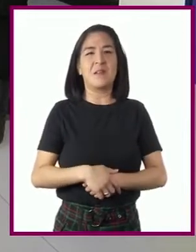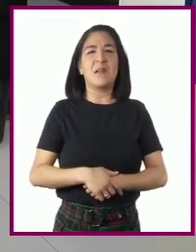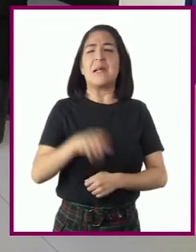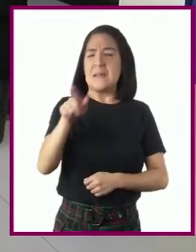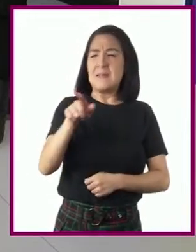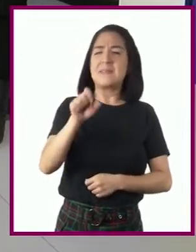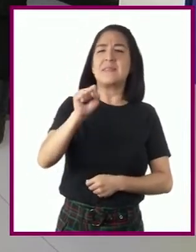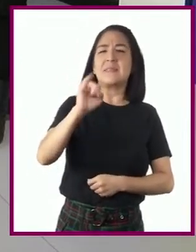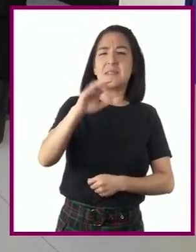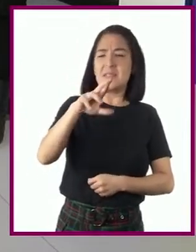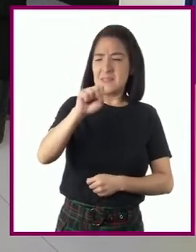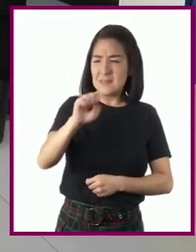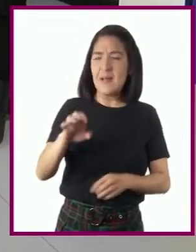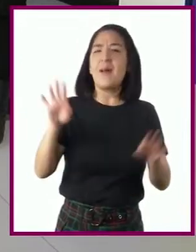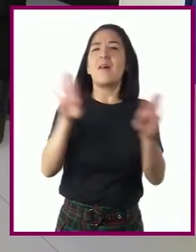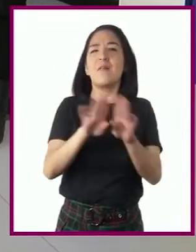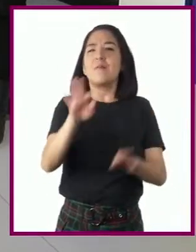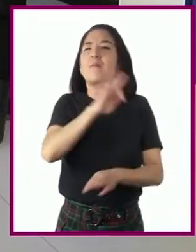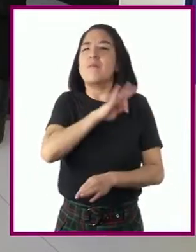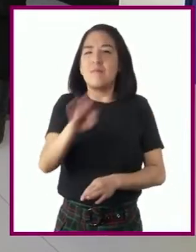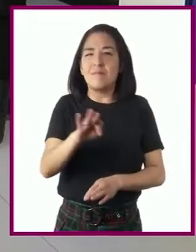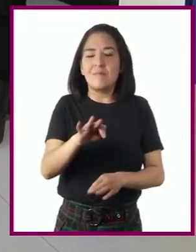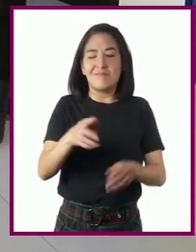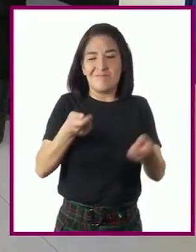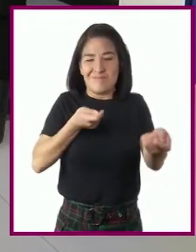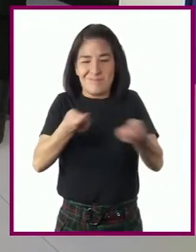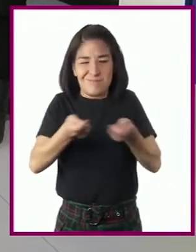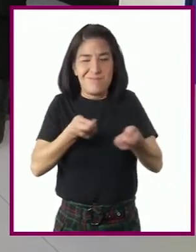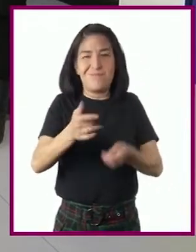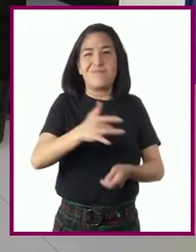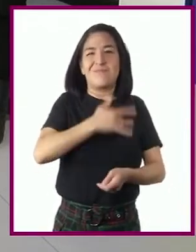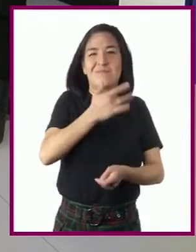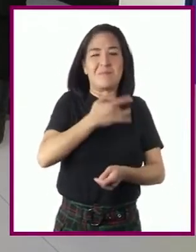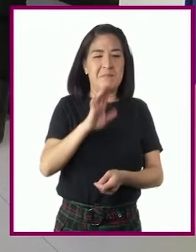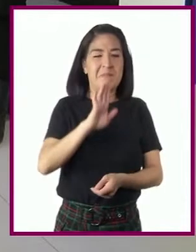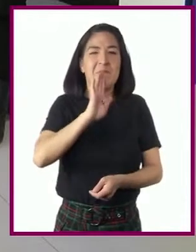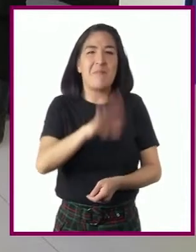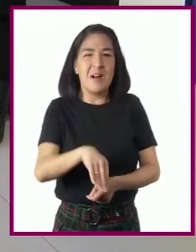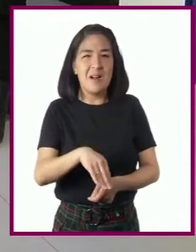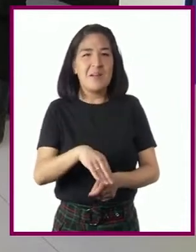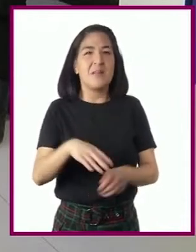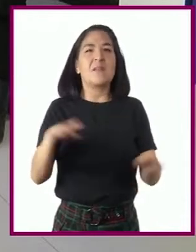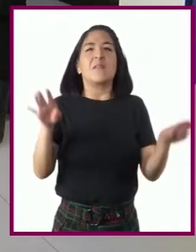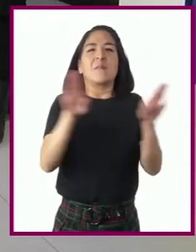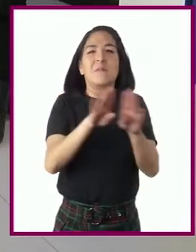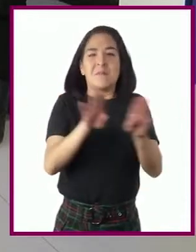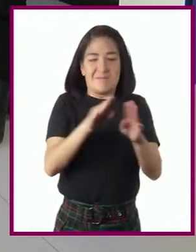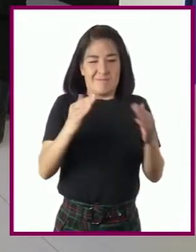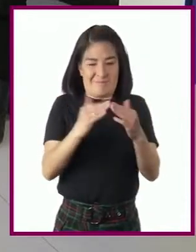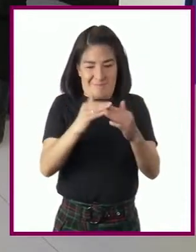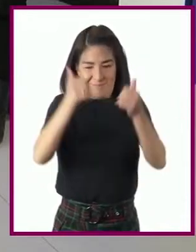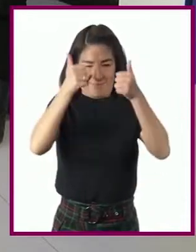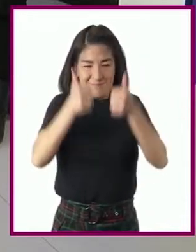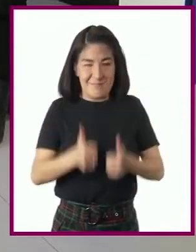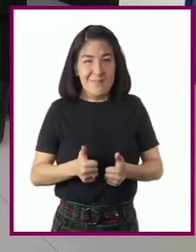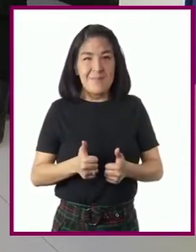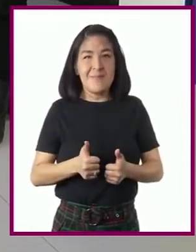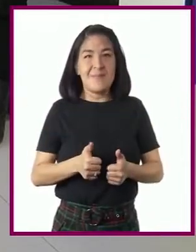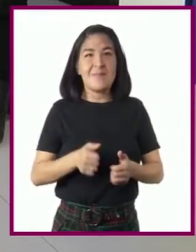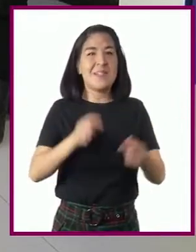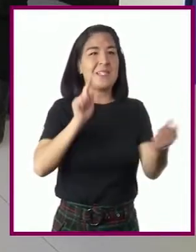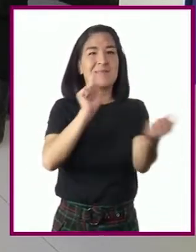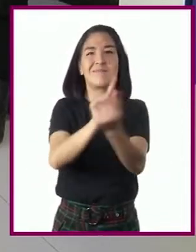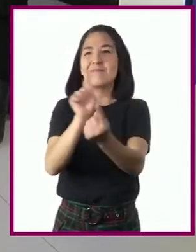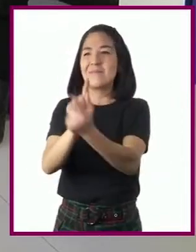¿cómo pueden controlar su malestar? Sobre todo en esta situación de tener que estar en casa y no tener